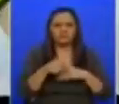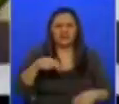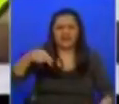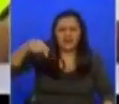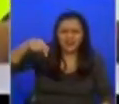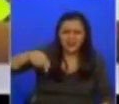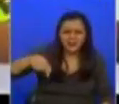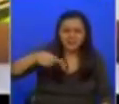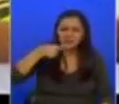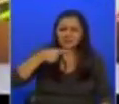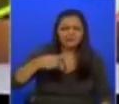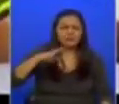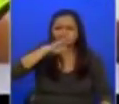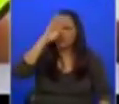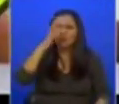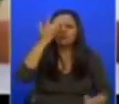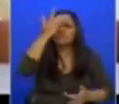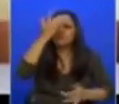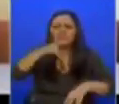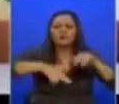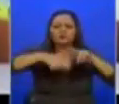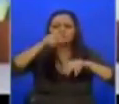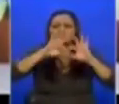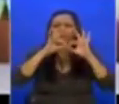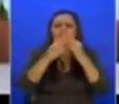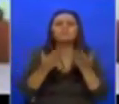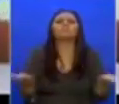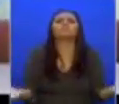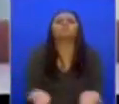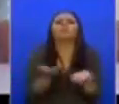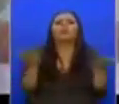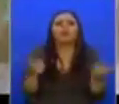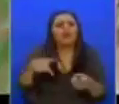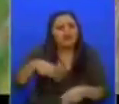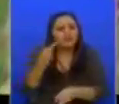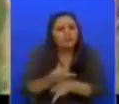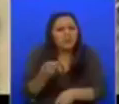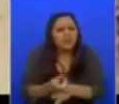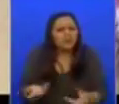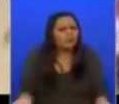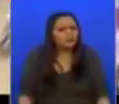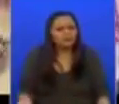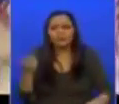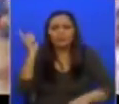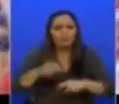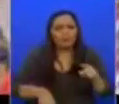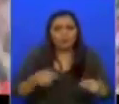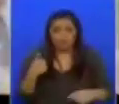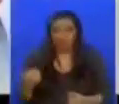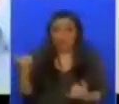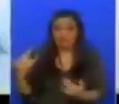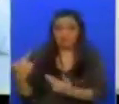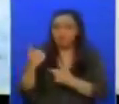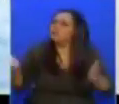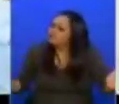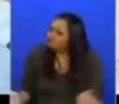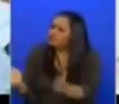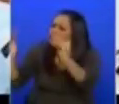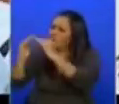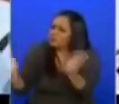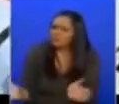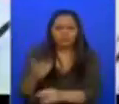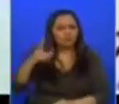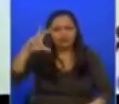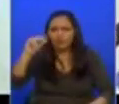Aquí jamás debieron asentarse familias, es zona de altísimo riesgo. No podemos ser irresponsables. Entonces,